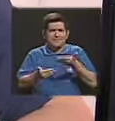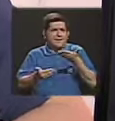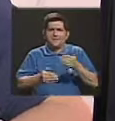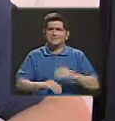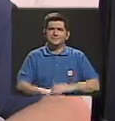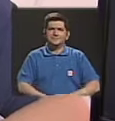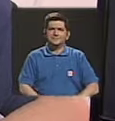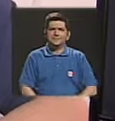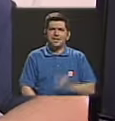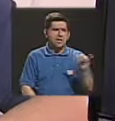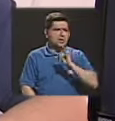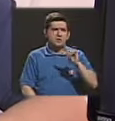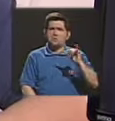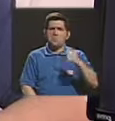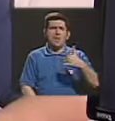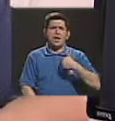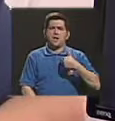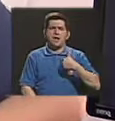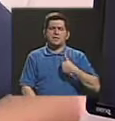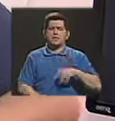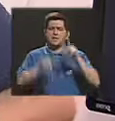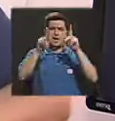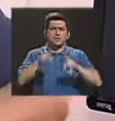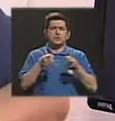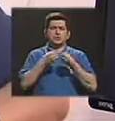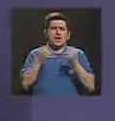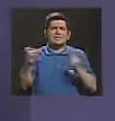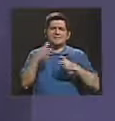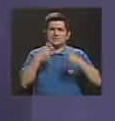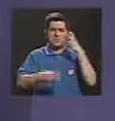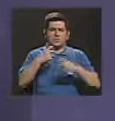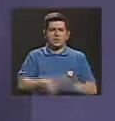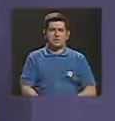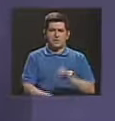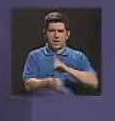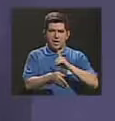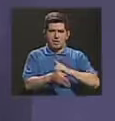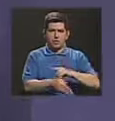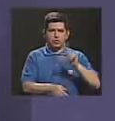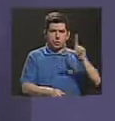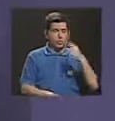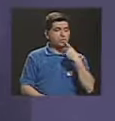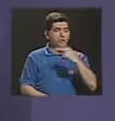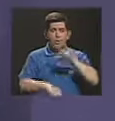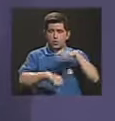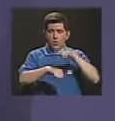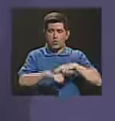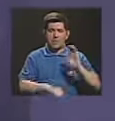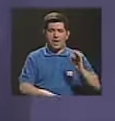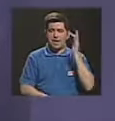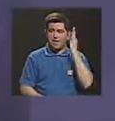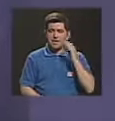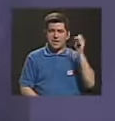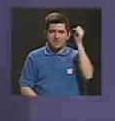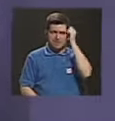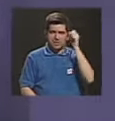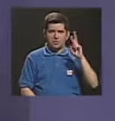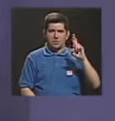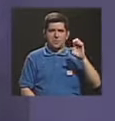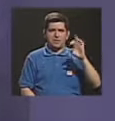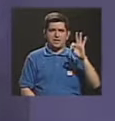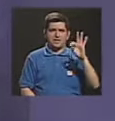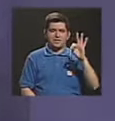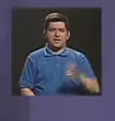prácticamente igual a la que tendría una persona sin problemas. Según el Dr. Luna, es muy común que las niñas con síndrome de Rett